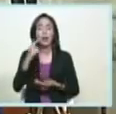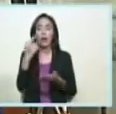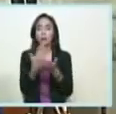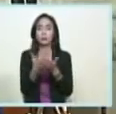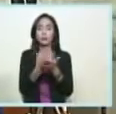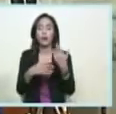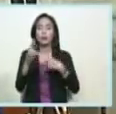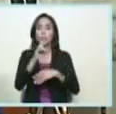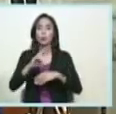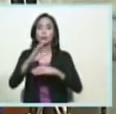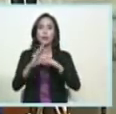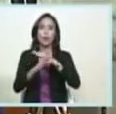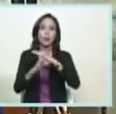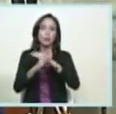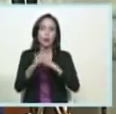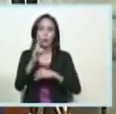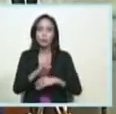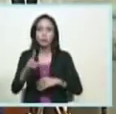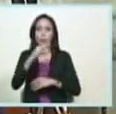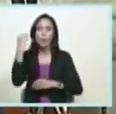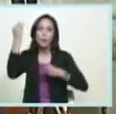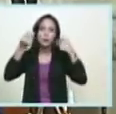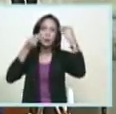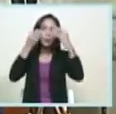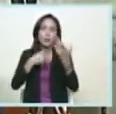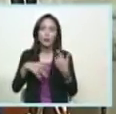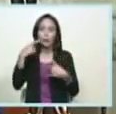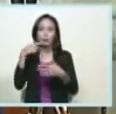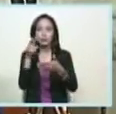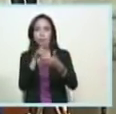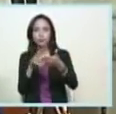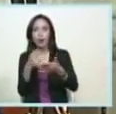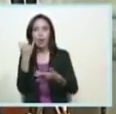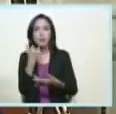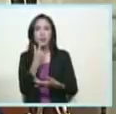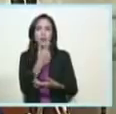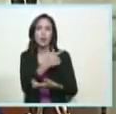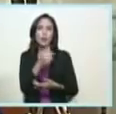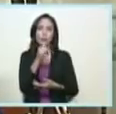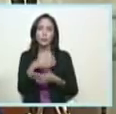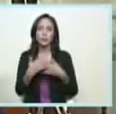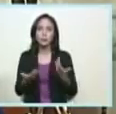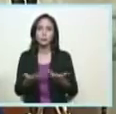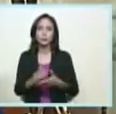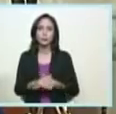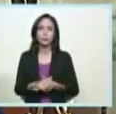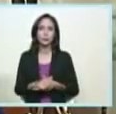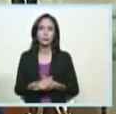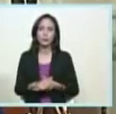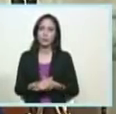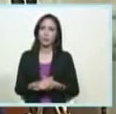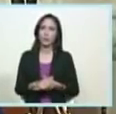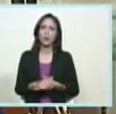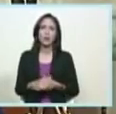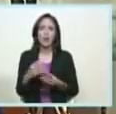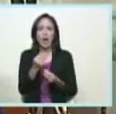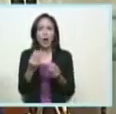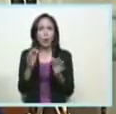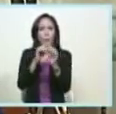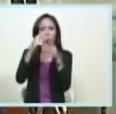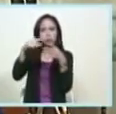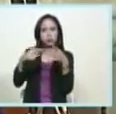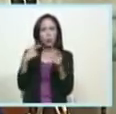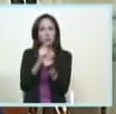total en lo que hemos activado y estamos haciendo decía no pretendamos que las cosas